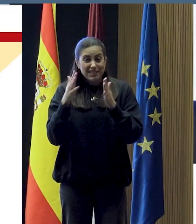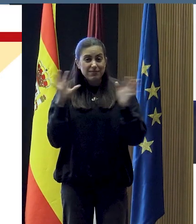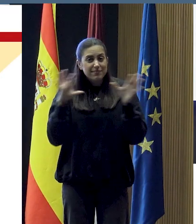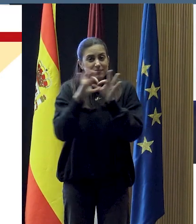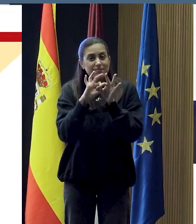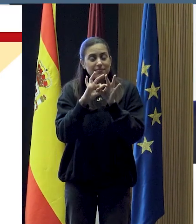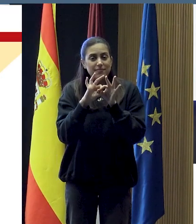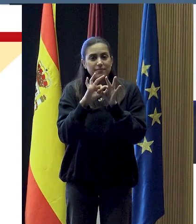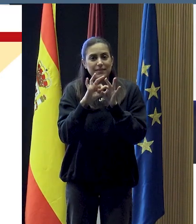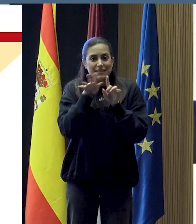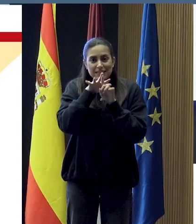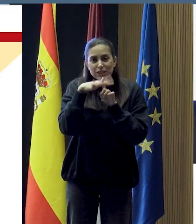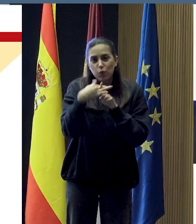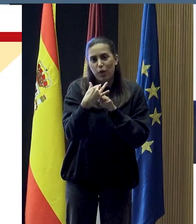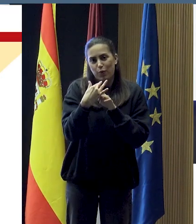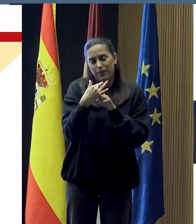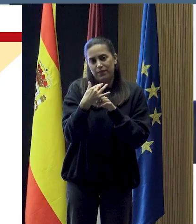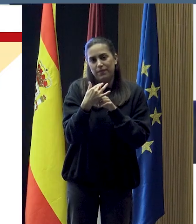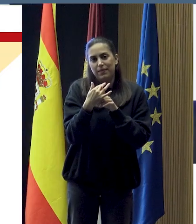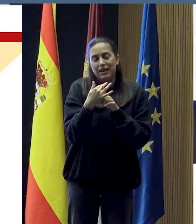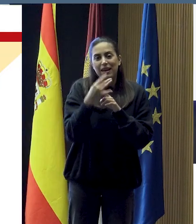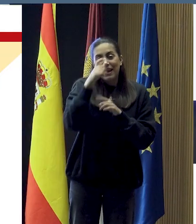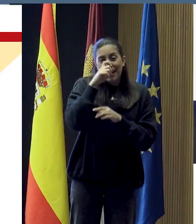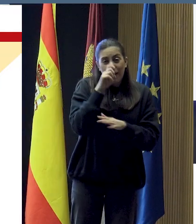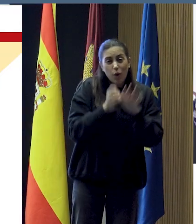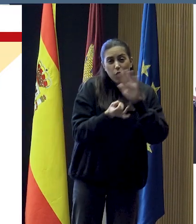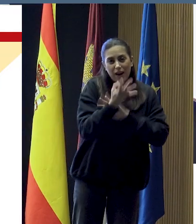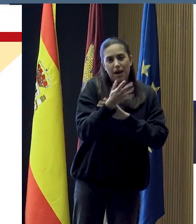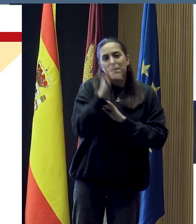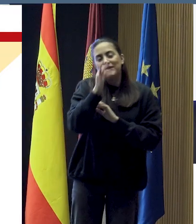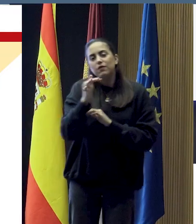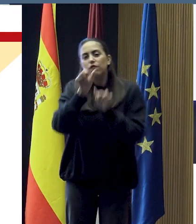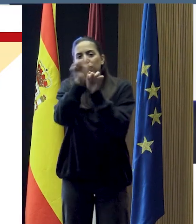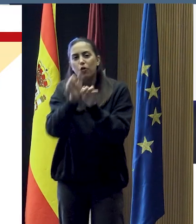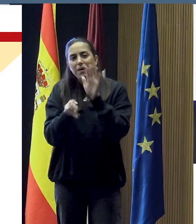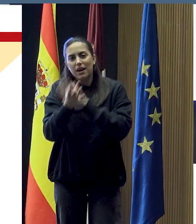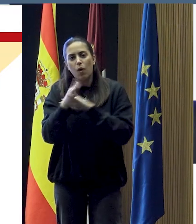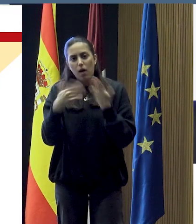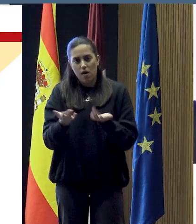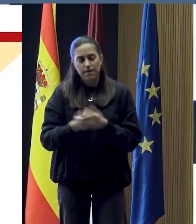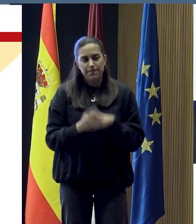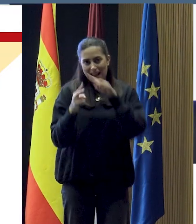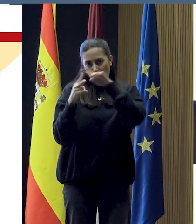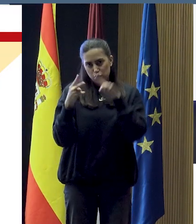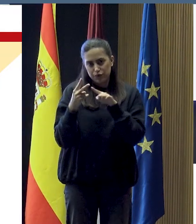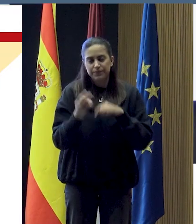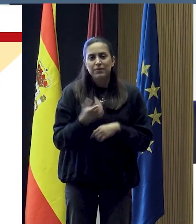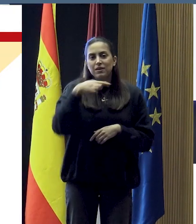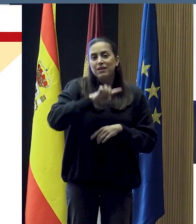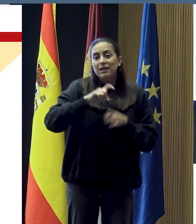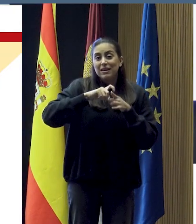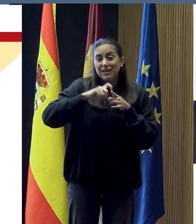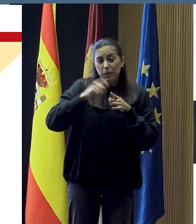el momento en el que se genera ese recuerdo, en cómo se genera ese recuerdo. Claro, tenemos muchos tipos de